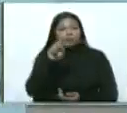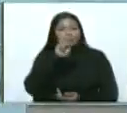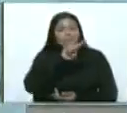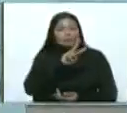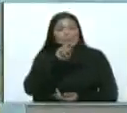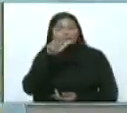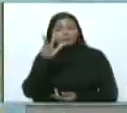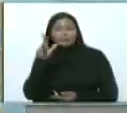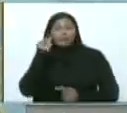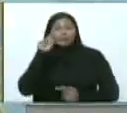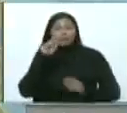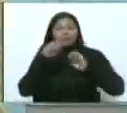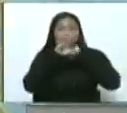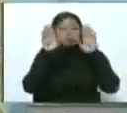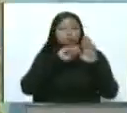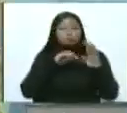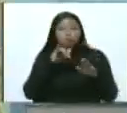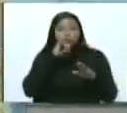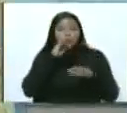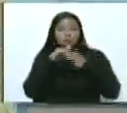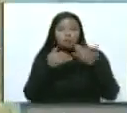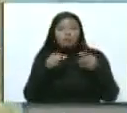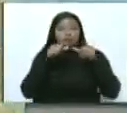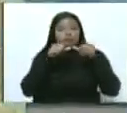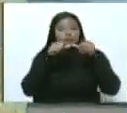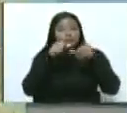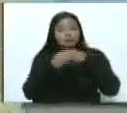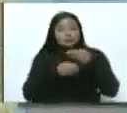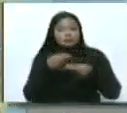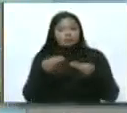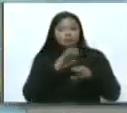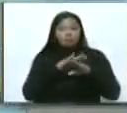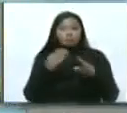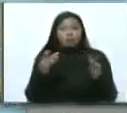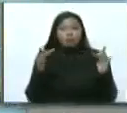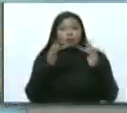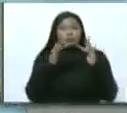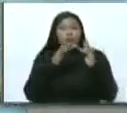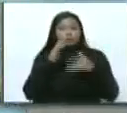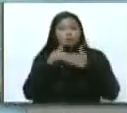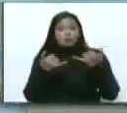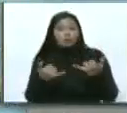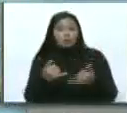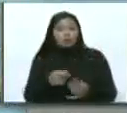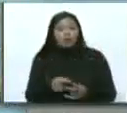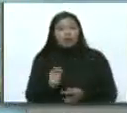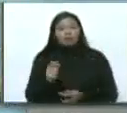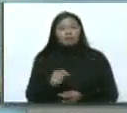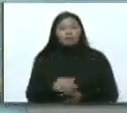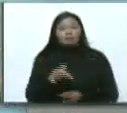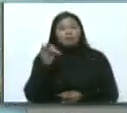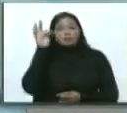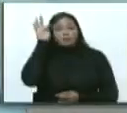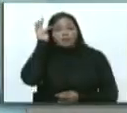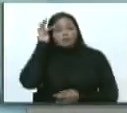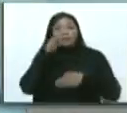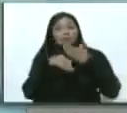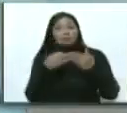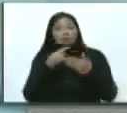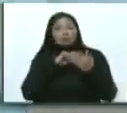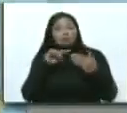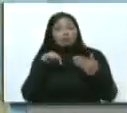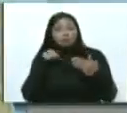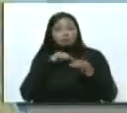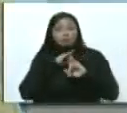11:23 minutos de la mañana, amigos. Información que se sigue generando a esta hora y es por ello que vamos a trasladarnos a la Fiscalía General de la República. Allí